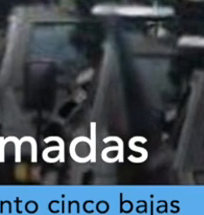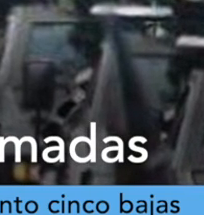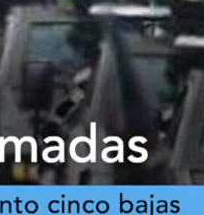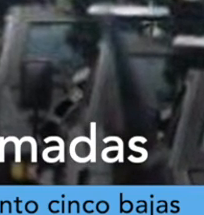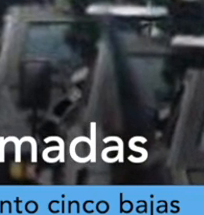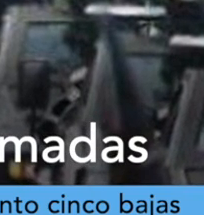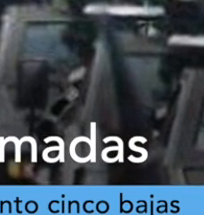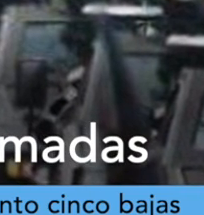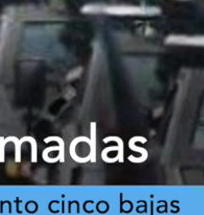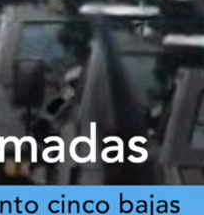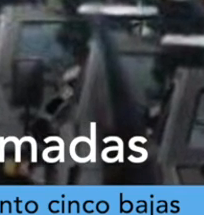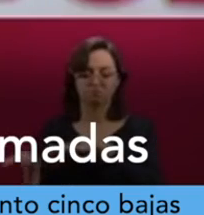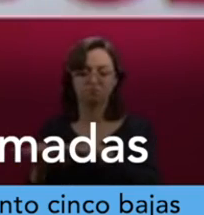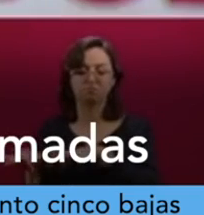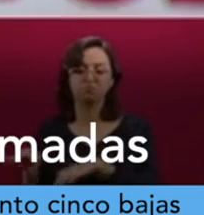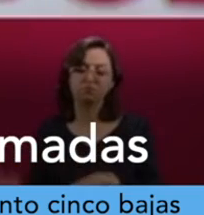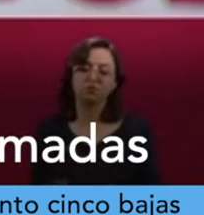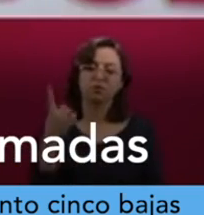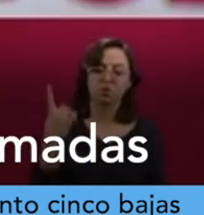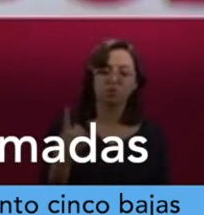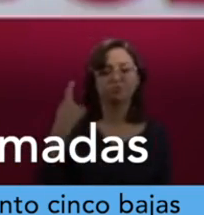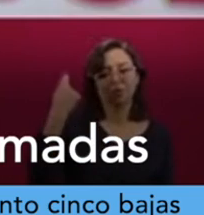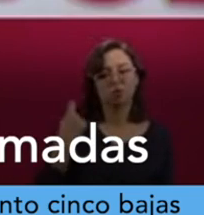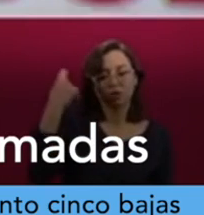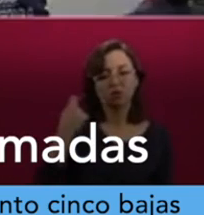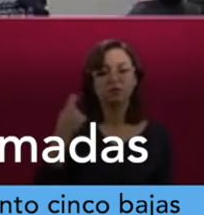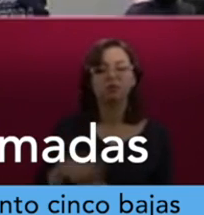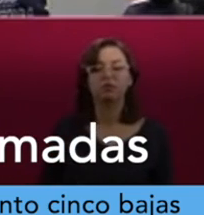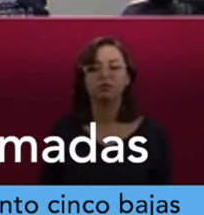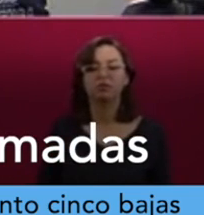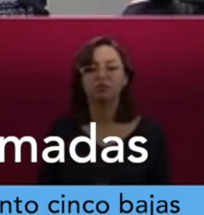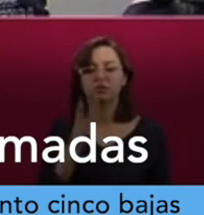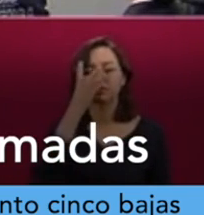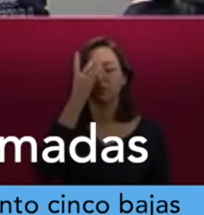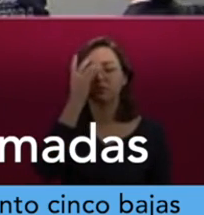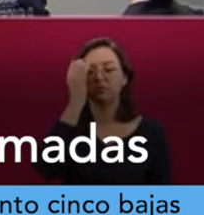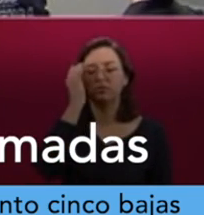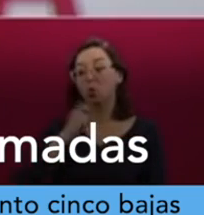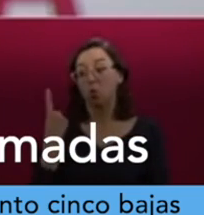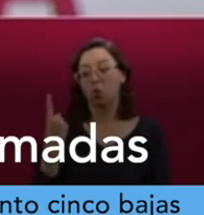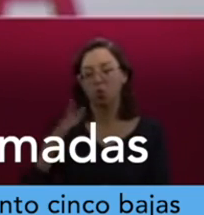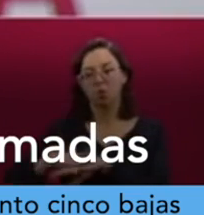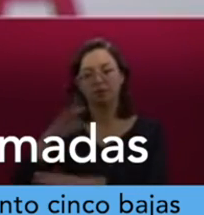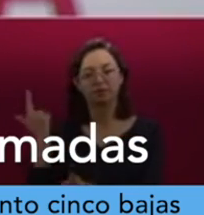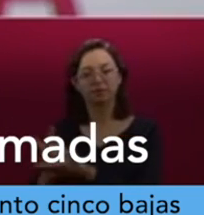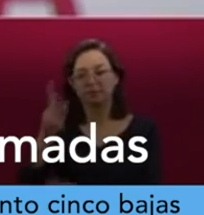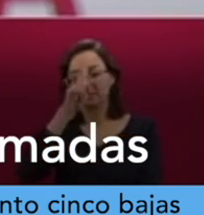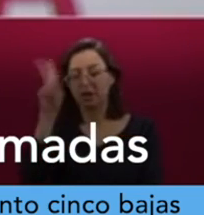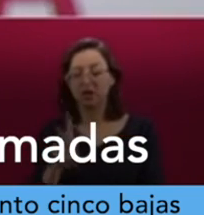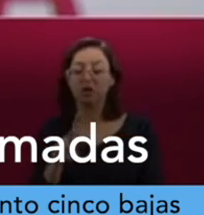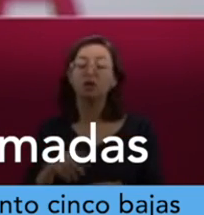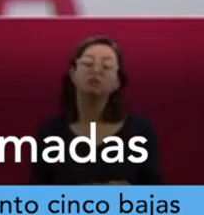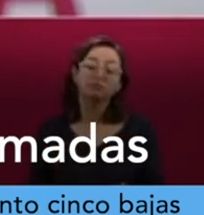en activo, 8 retirados y 14 derechohabientes. Por su parte, el secretario de Marina, José Rafael Ojeda Durán, confirmó la muerte